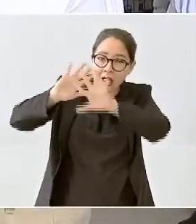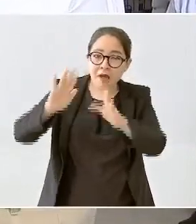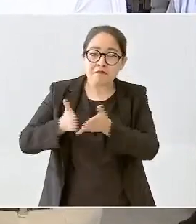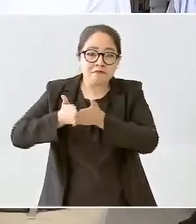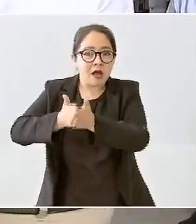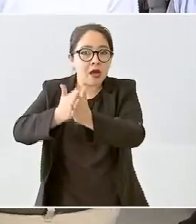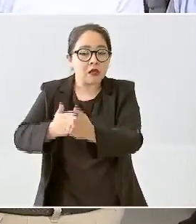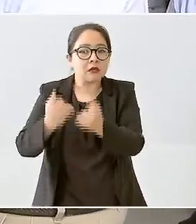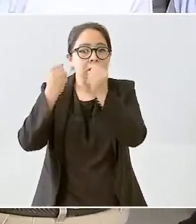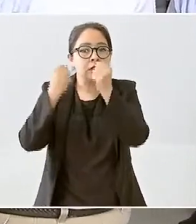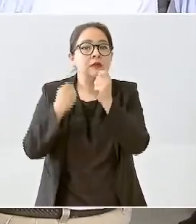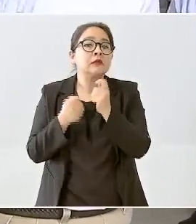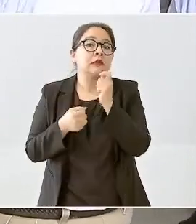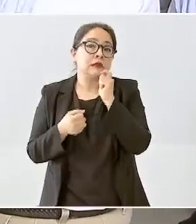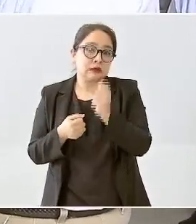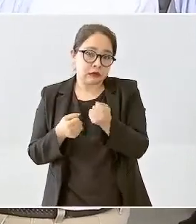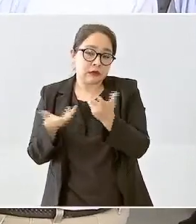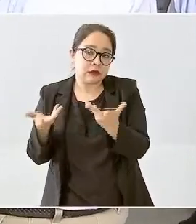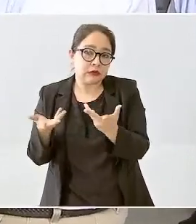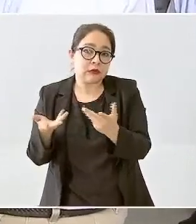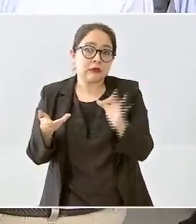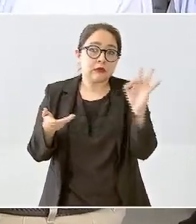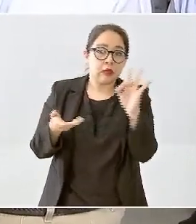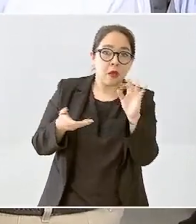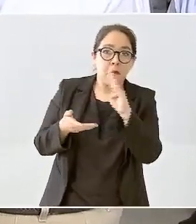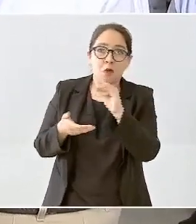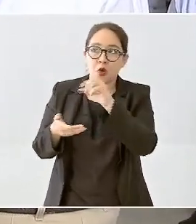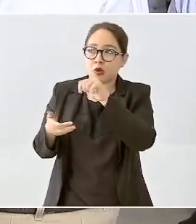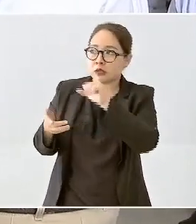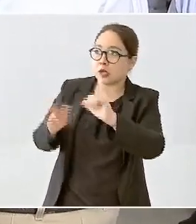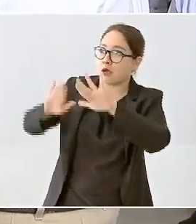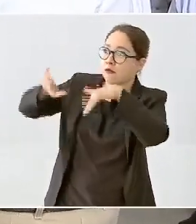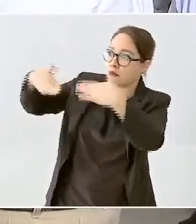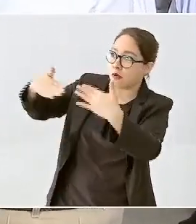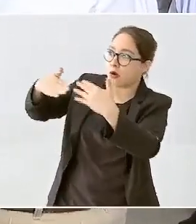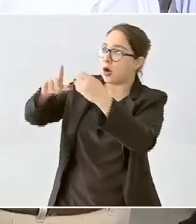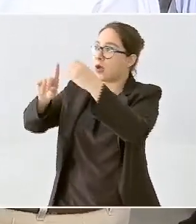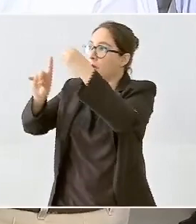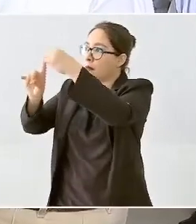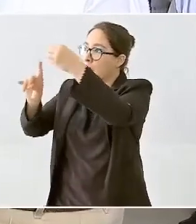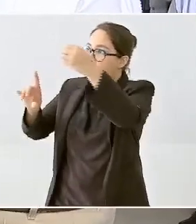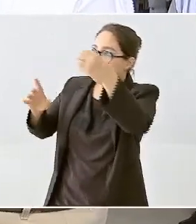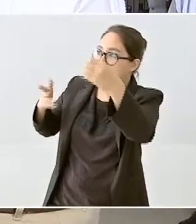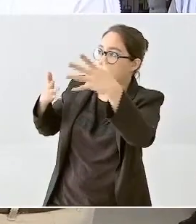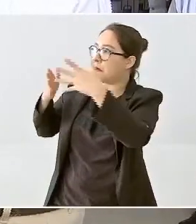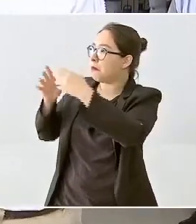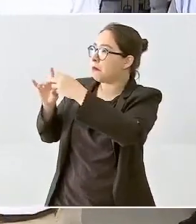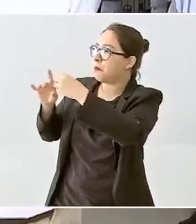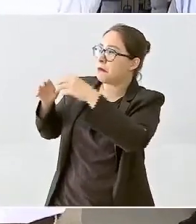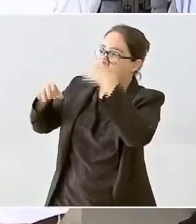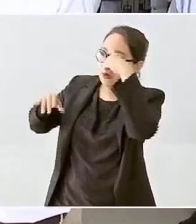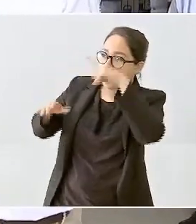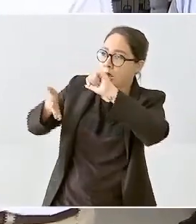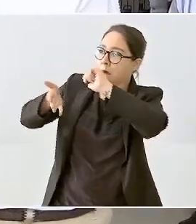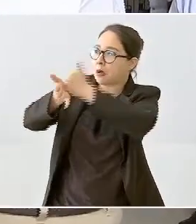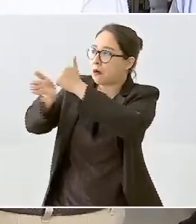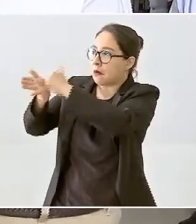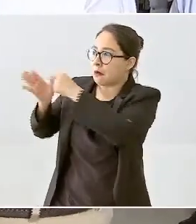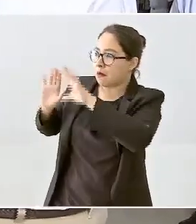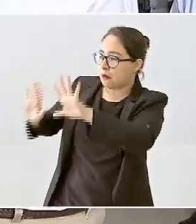mayores calados y si es necesario tendremos boyas en la parte de afuera del puerto para recibir barcos de 2 millones de barriles.